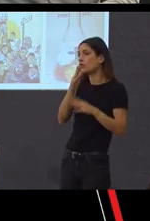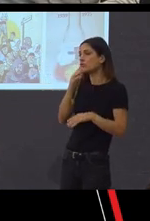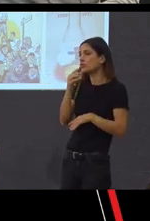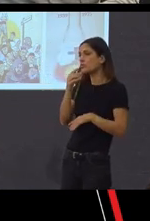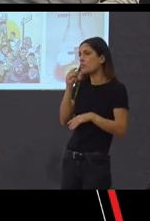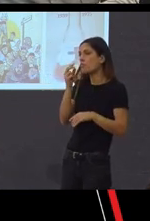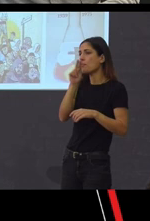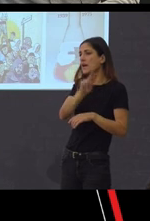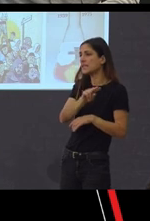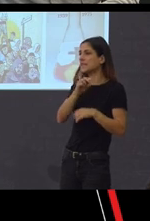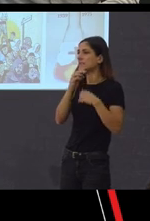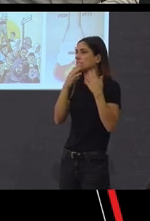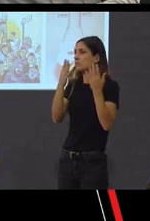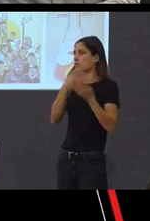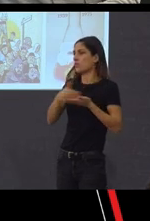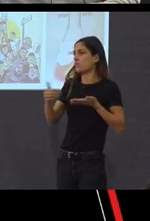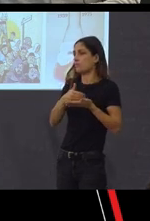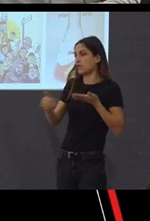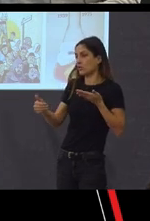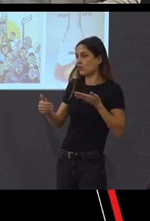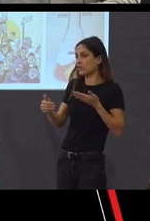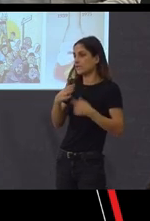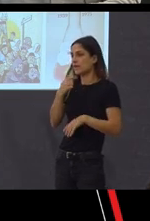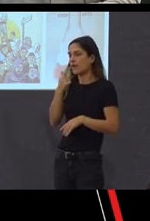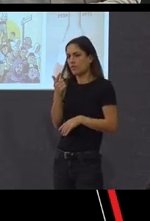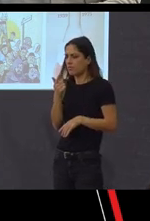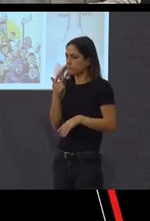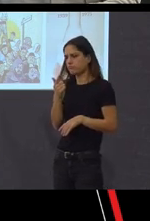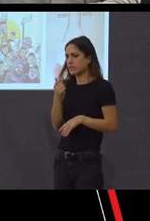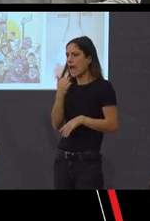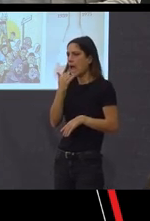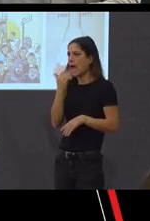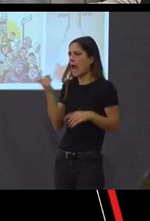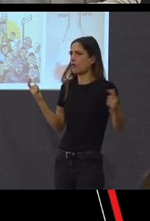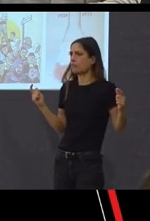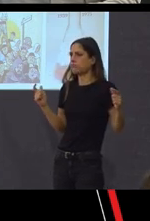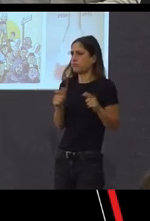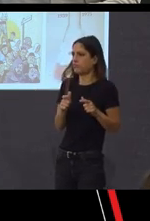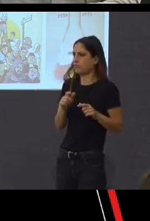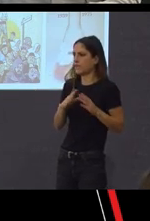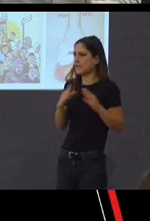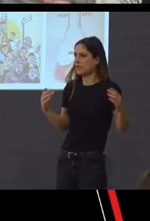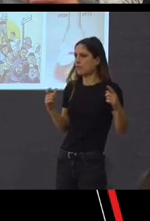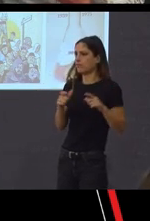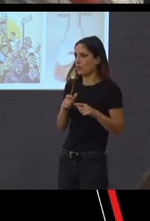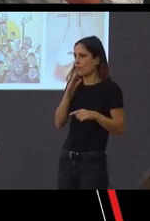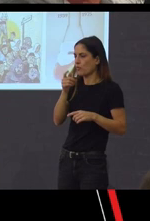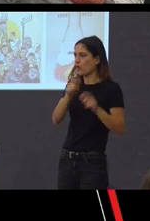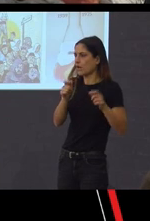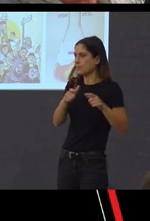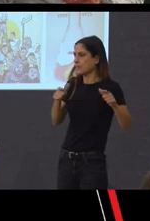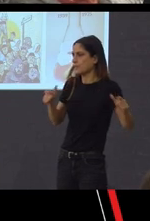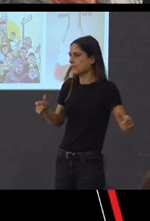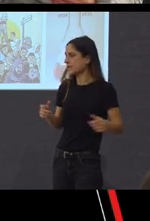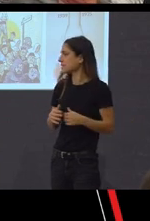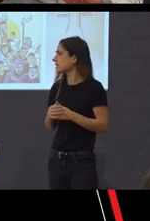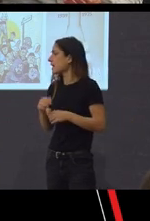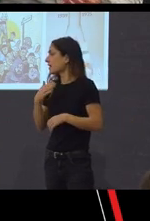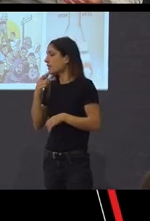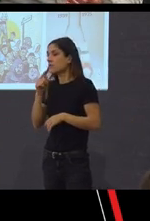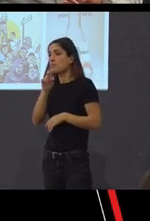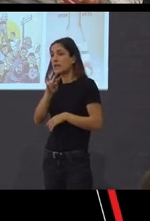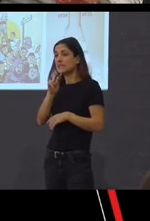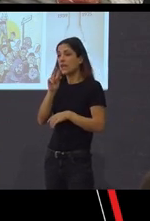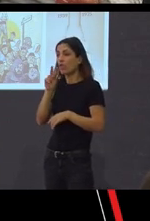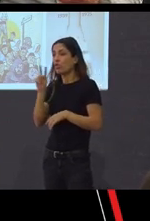que algo cambiou, algo mudou. E deses 29 millóns de católicos son o 2% da poboación católica